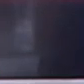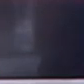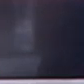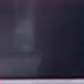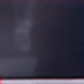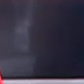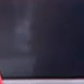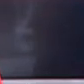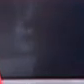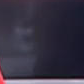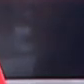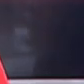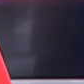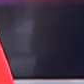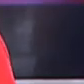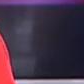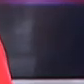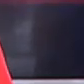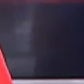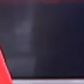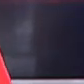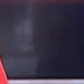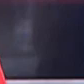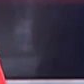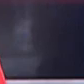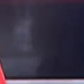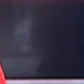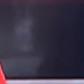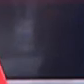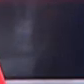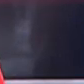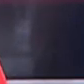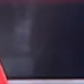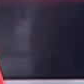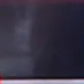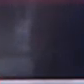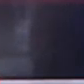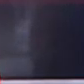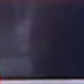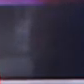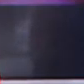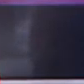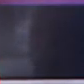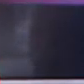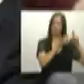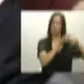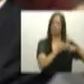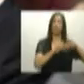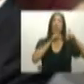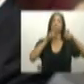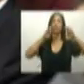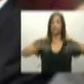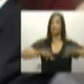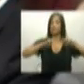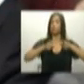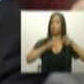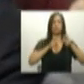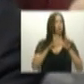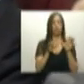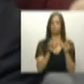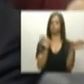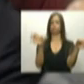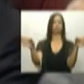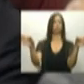este este tema mis expectativas con respecto a este tema de criminalidad